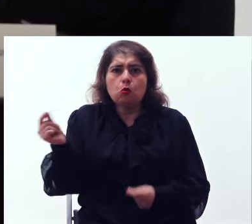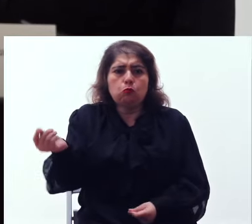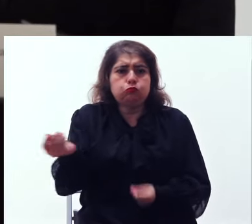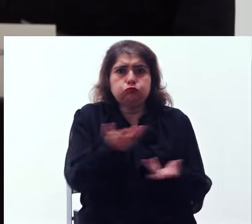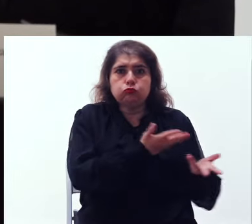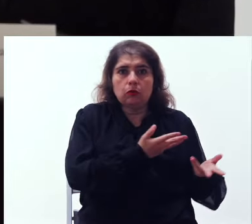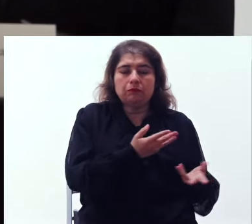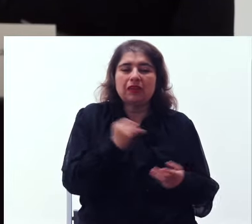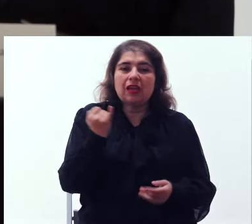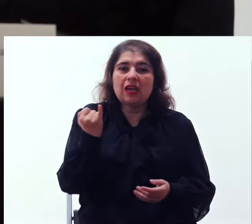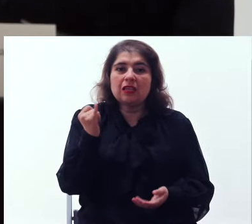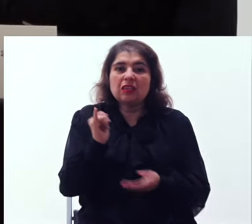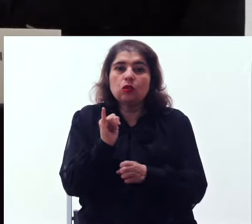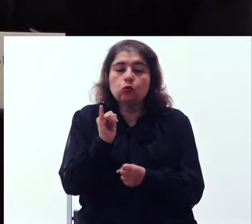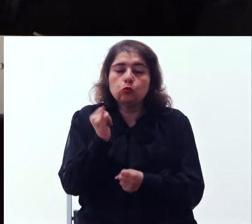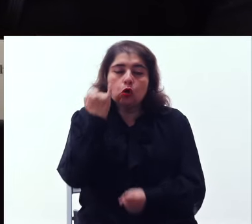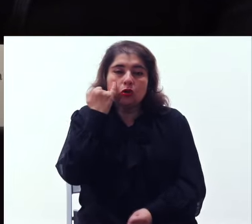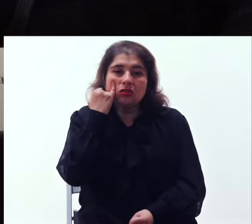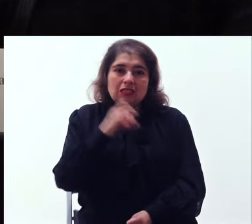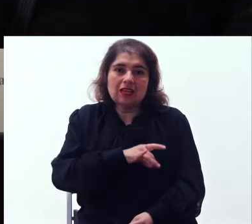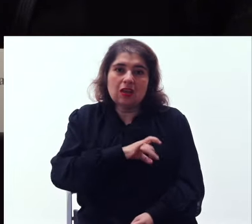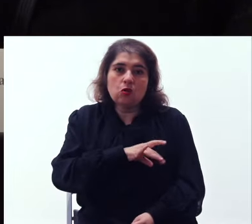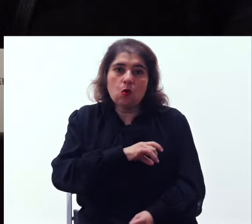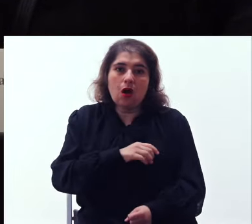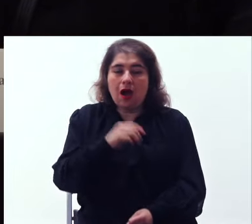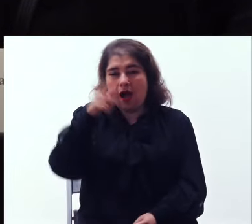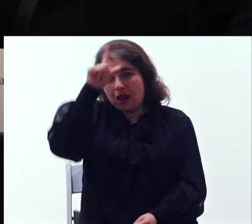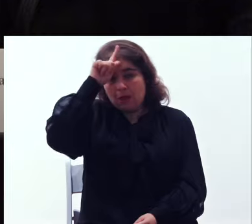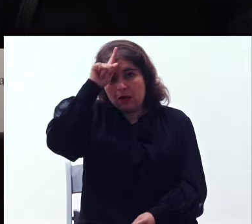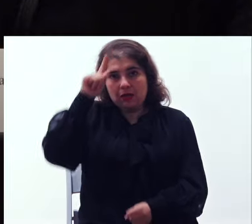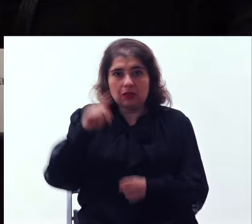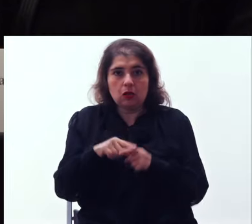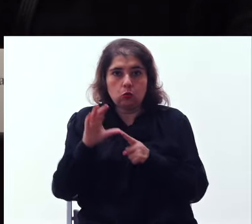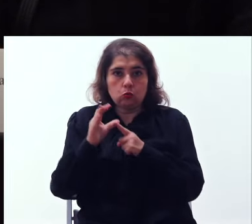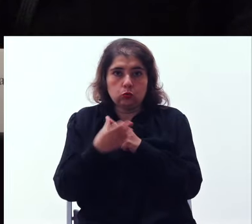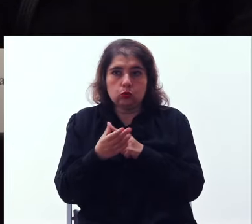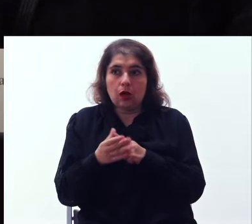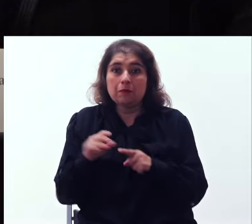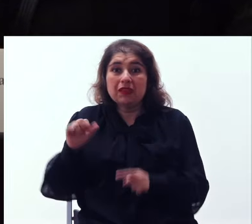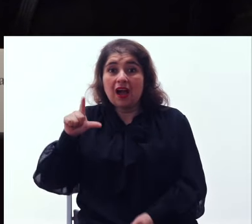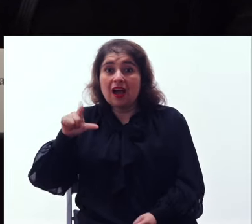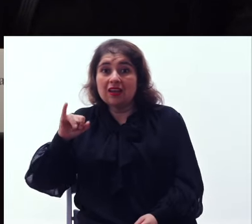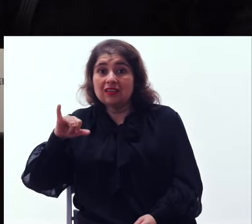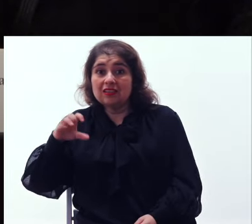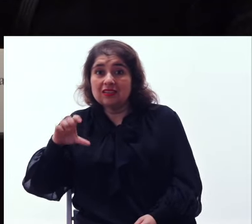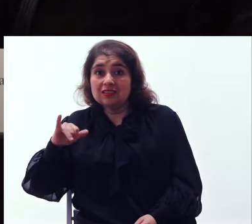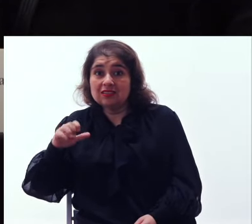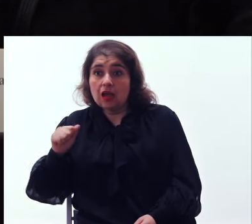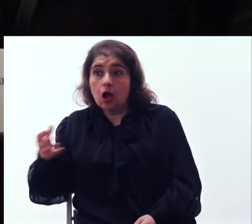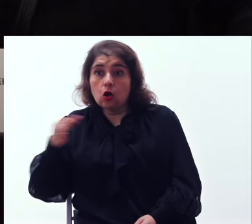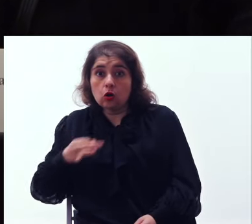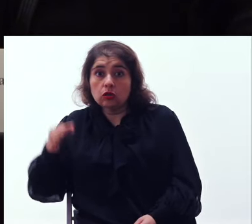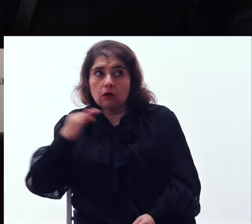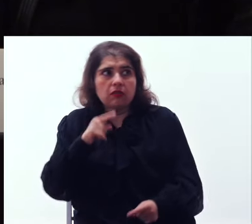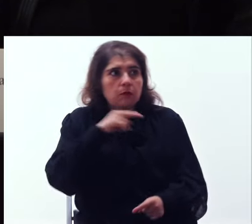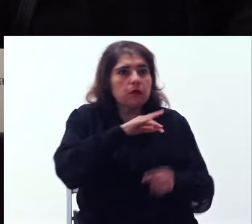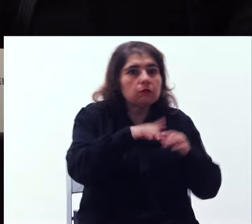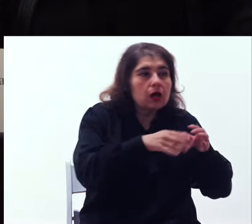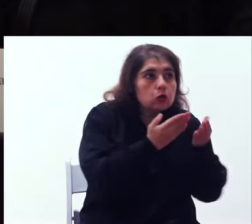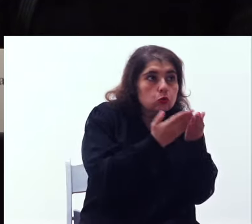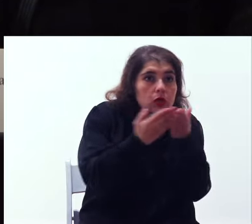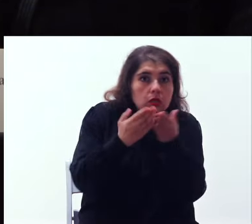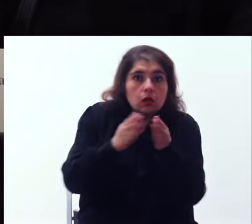Sus películas llegaban recién salidas acá a Santiago, al Instituto Chileno Alemán de Cultura. La Alicia comentaba algunas cintas y entonces yo les pasaba